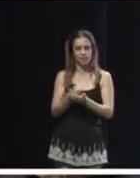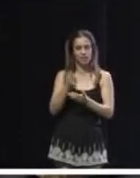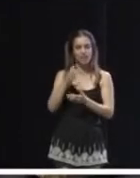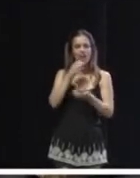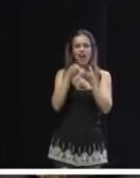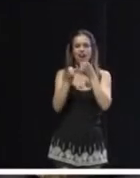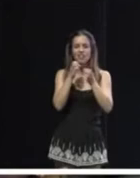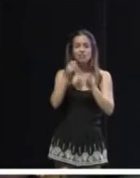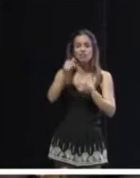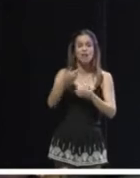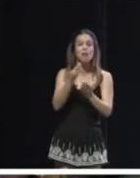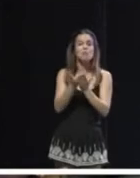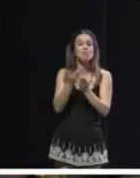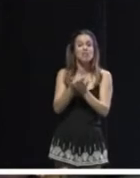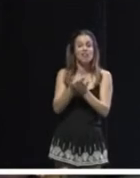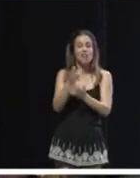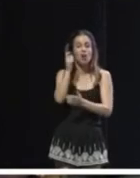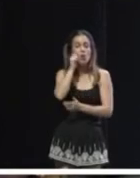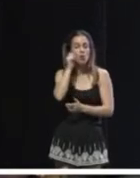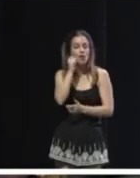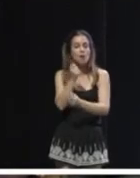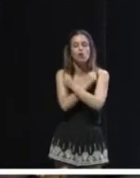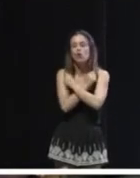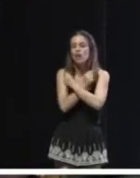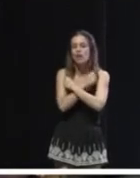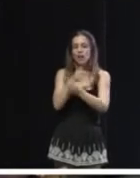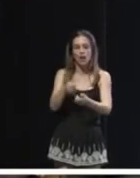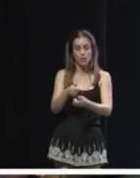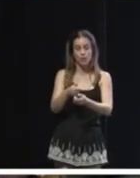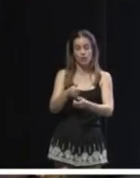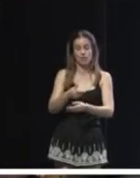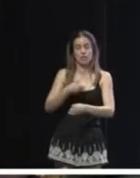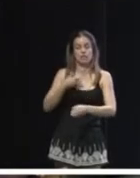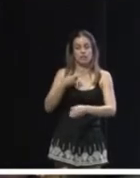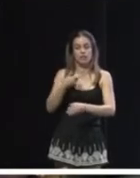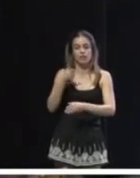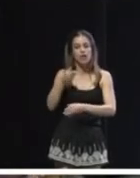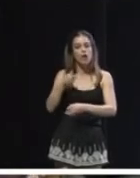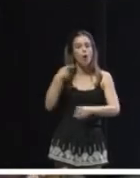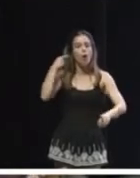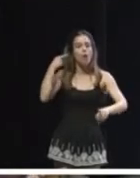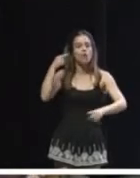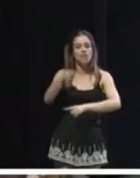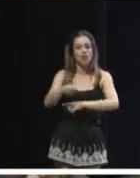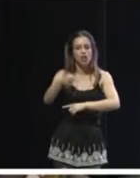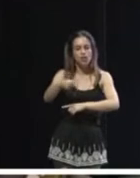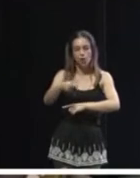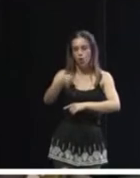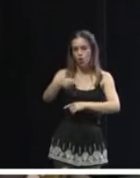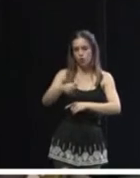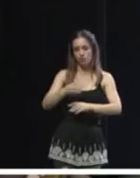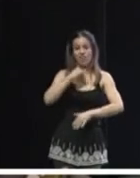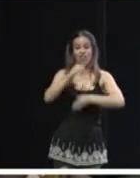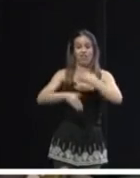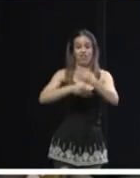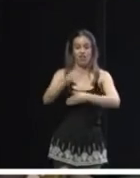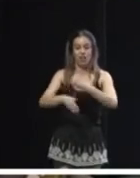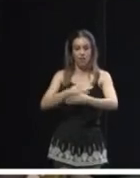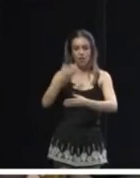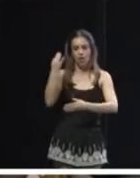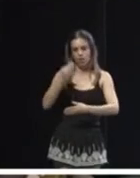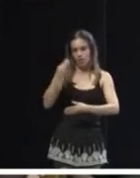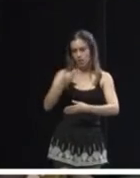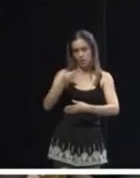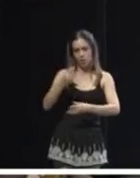que lo cuidemos, que lo queramos. Y lo vamos a hacer. Tenemos la obligación de seguir avanzando por